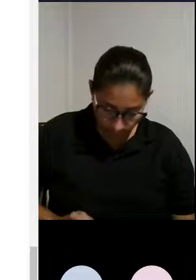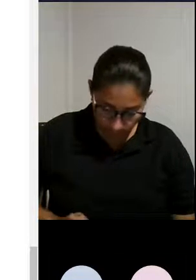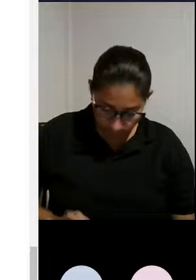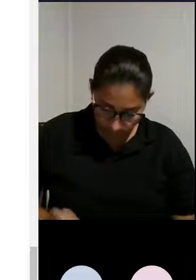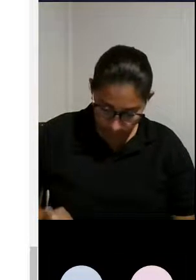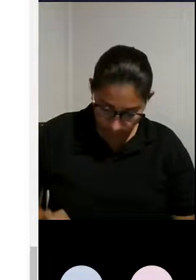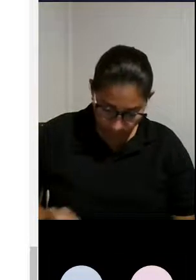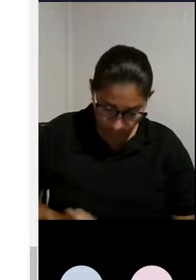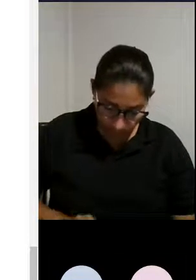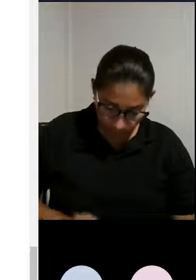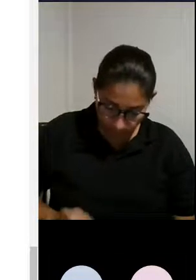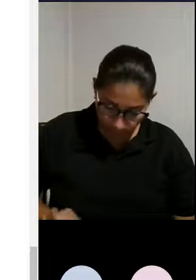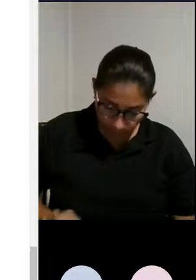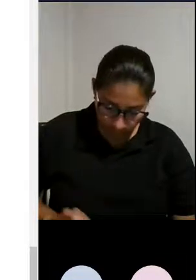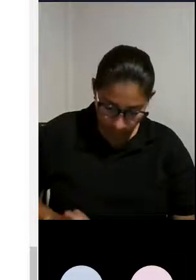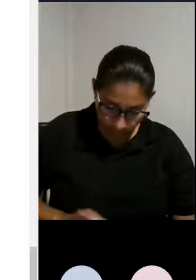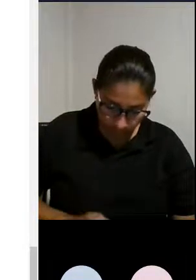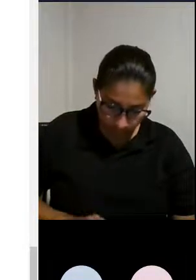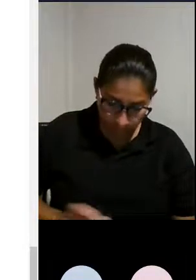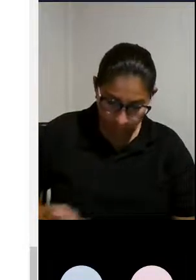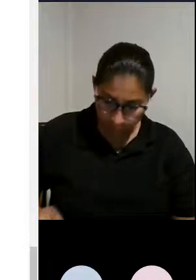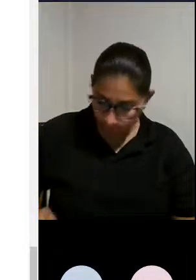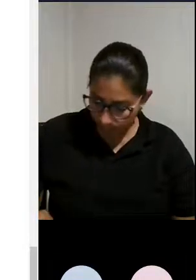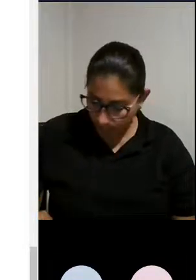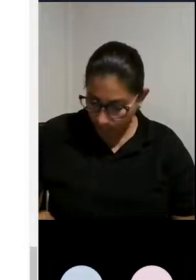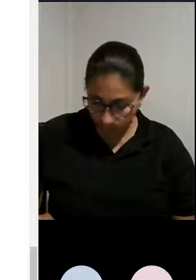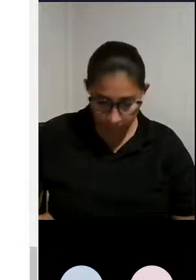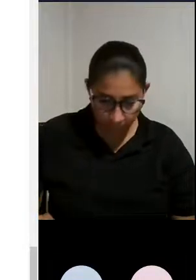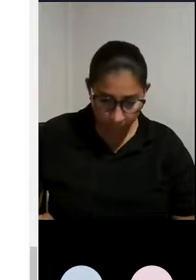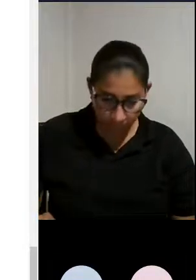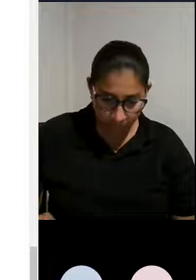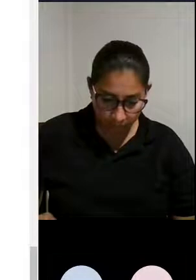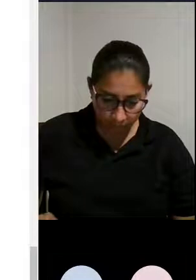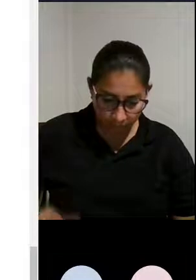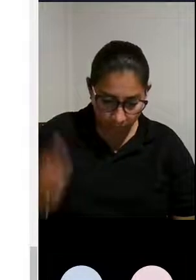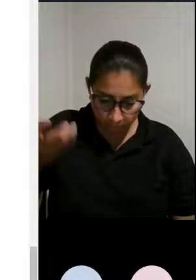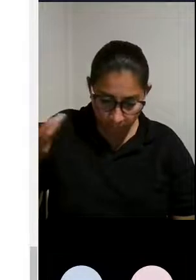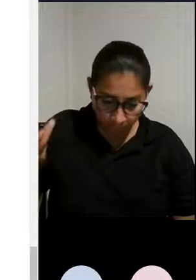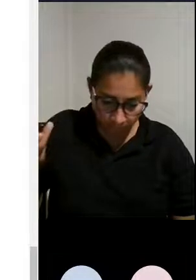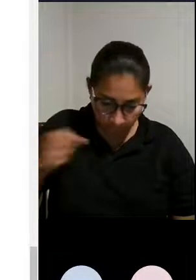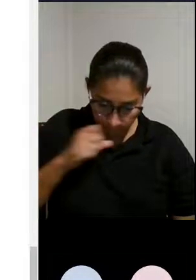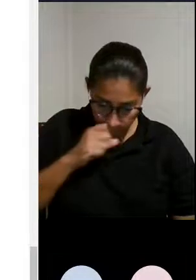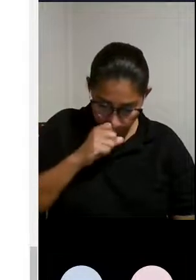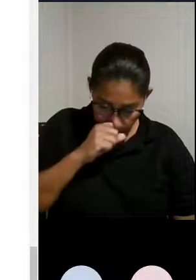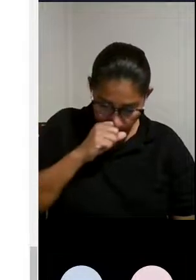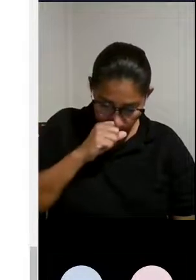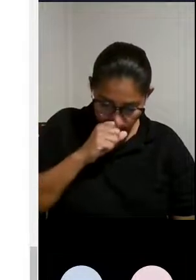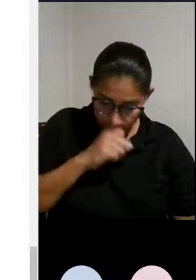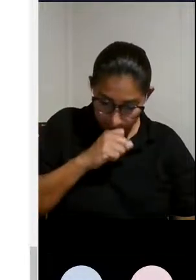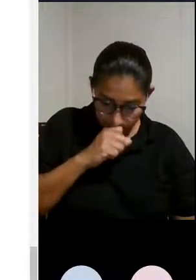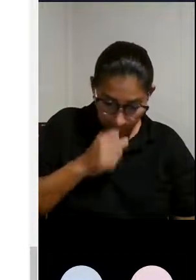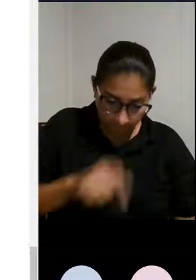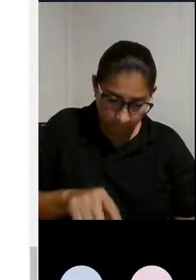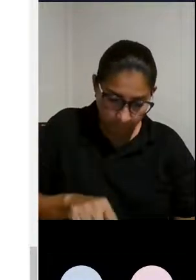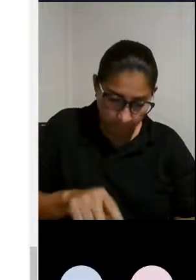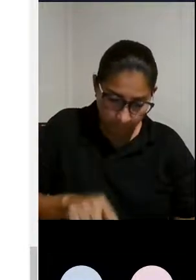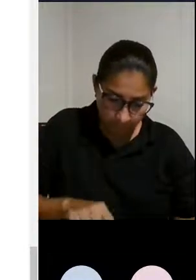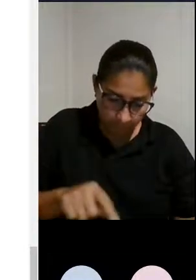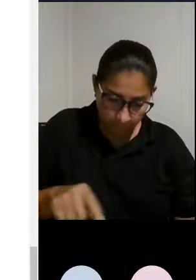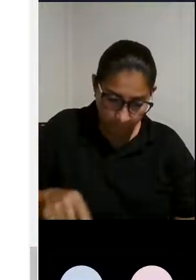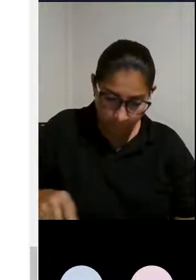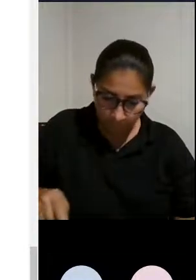No, no, claro. Con mucho gusto le respondo. Para este caso, nosotros estamos preguntando qué variación hubo en los